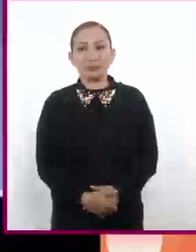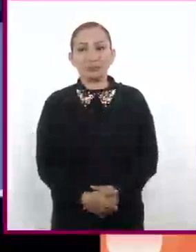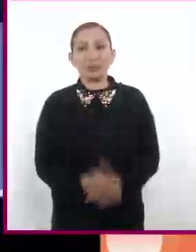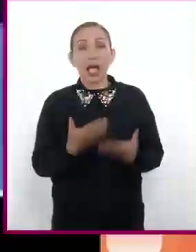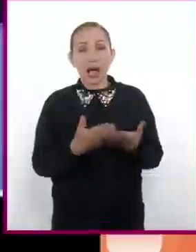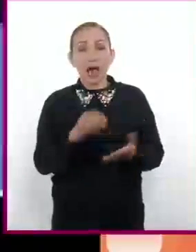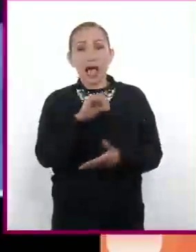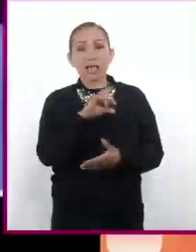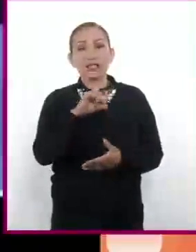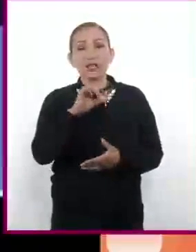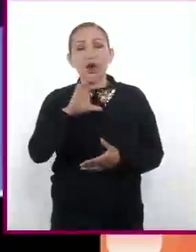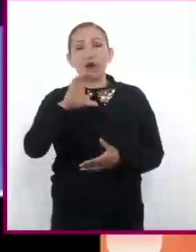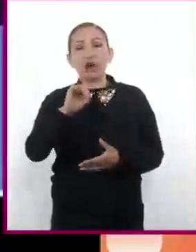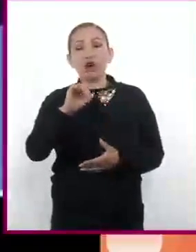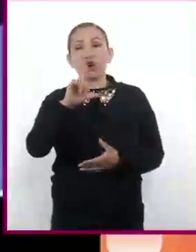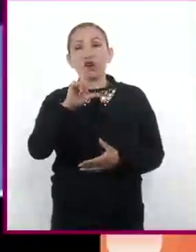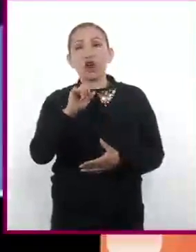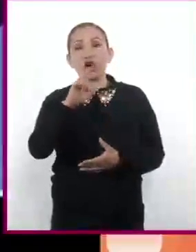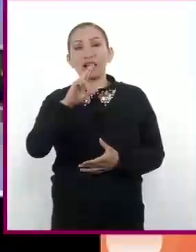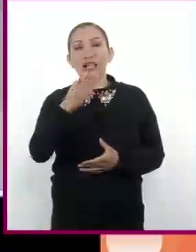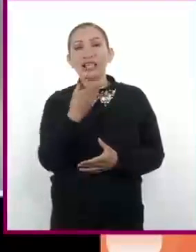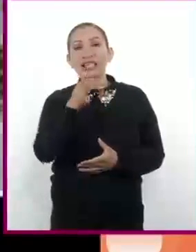Ahora con el ácido clorhídrico.